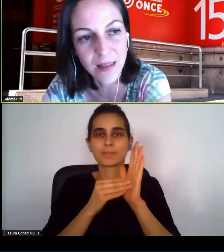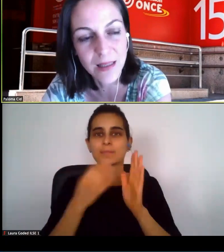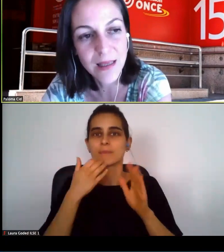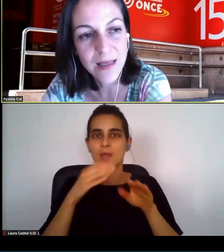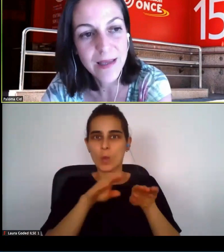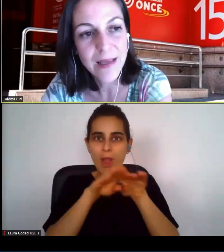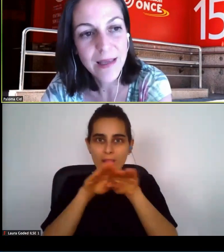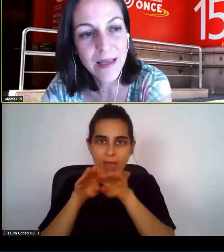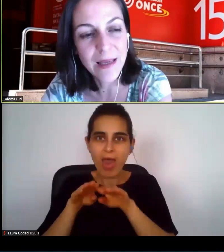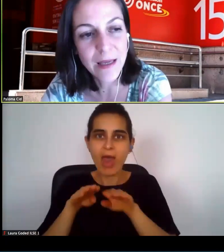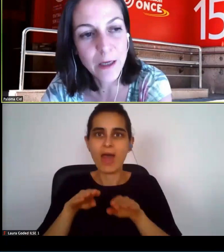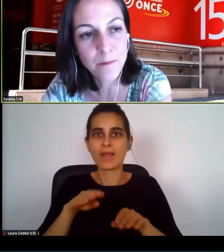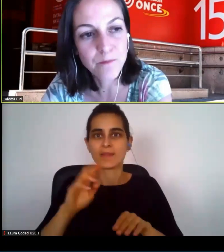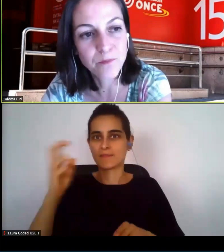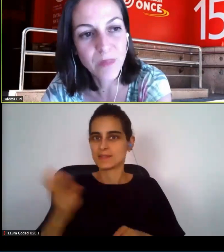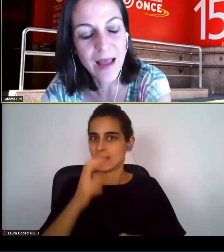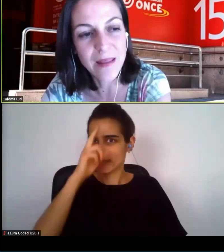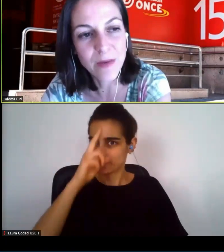diversidad.